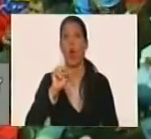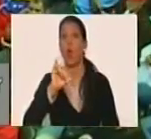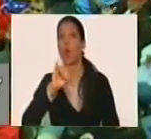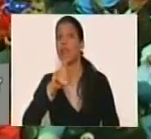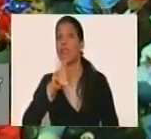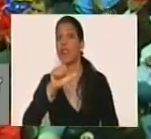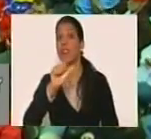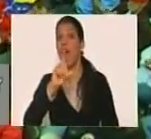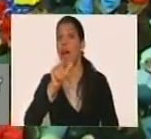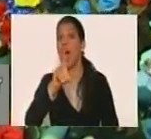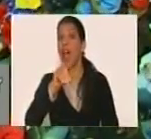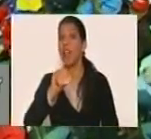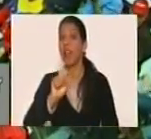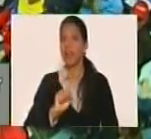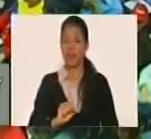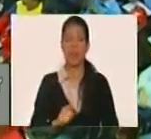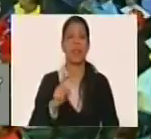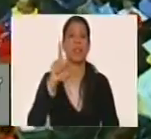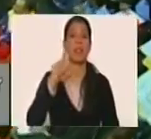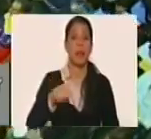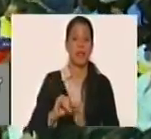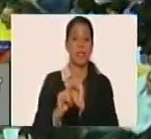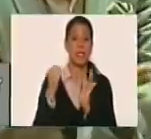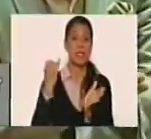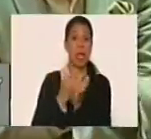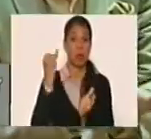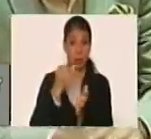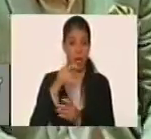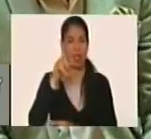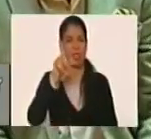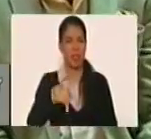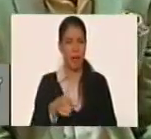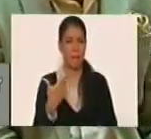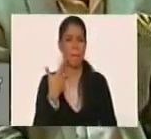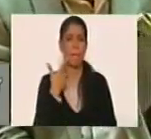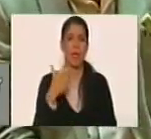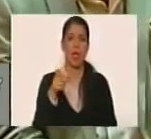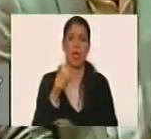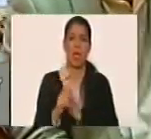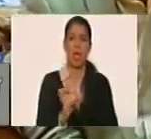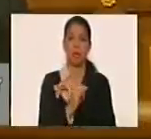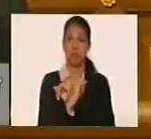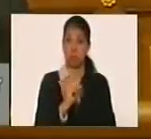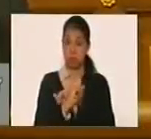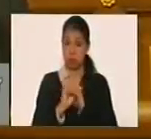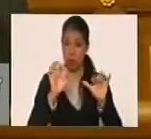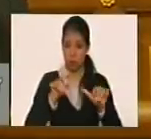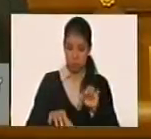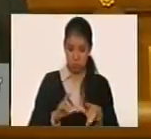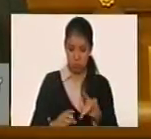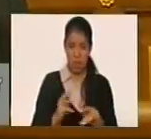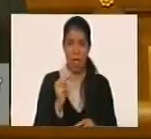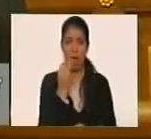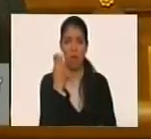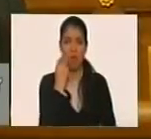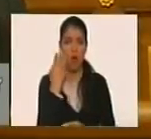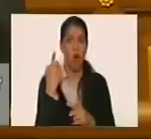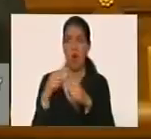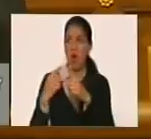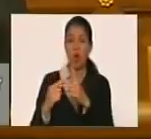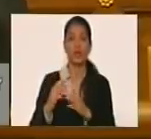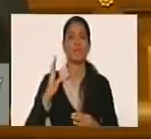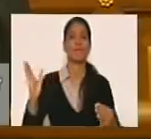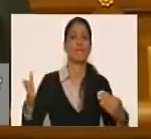Asimismo, dará lugar al bloqueo de los portales, sin perjuicio de la